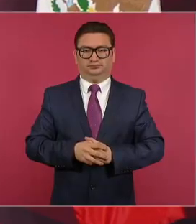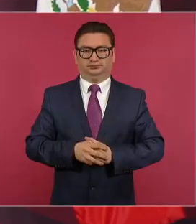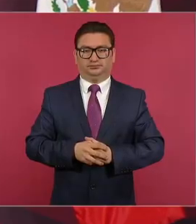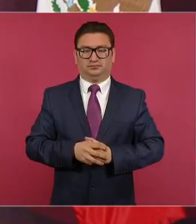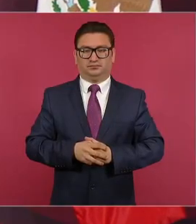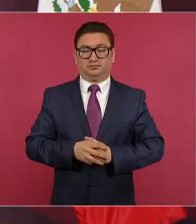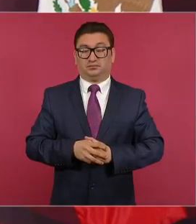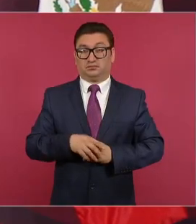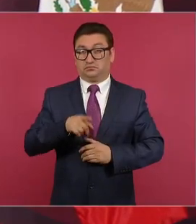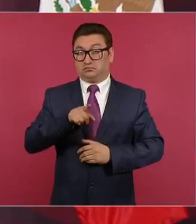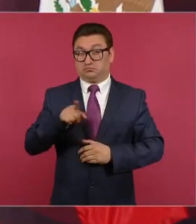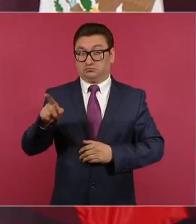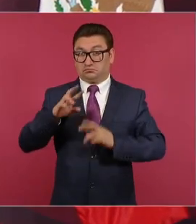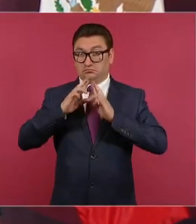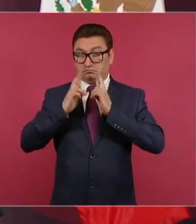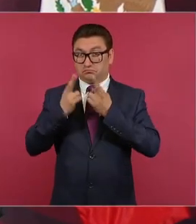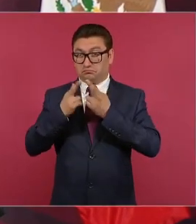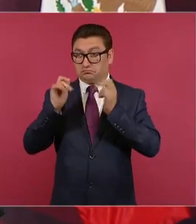invitan a